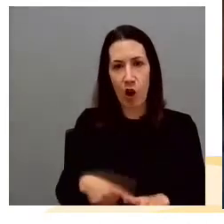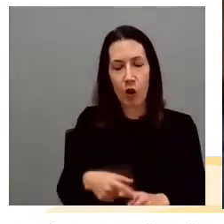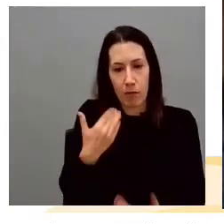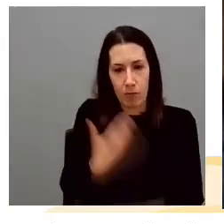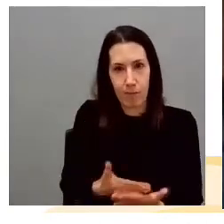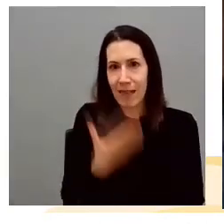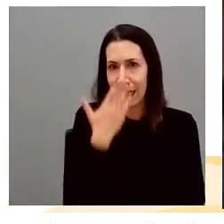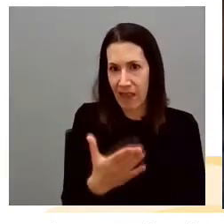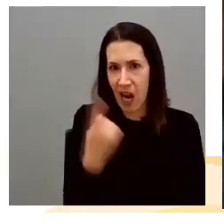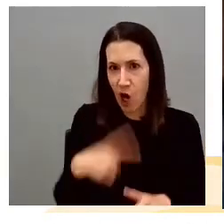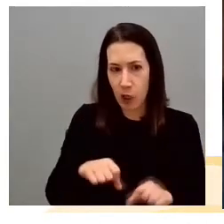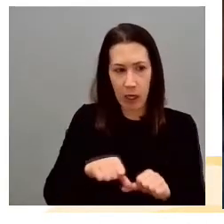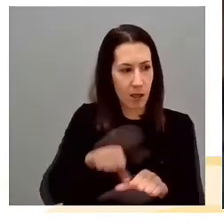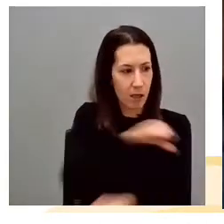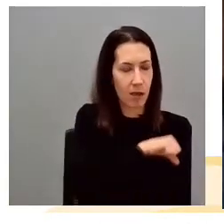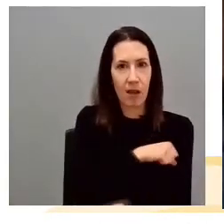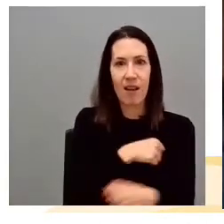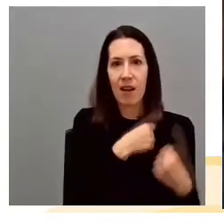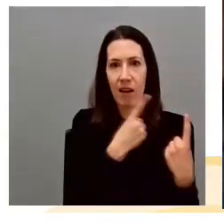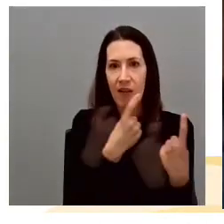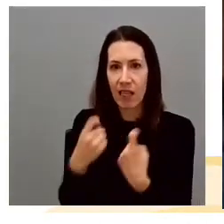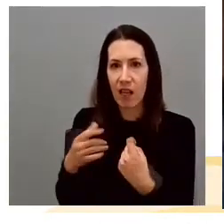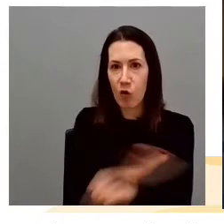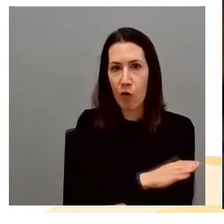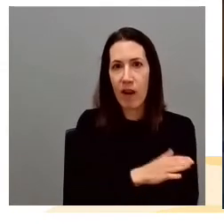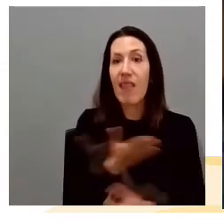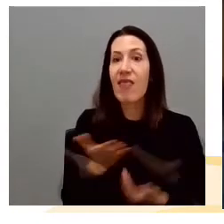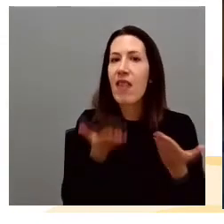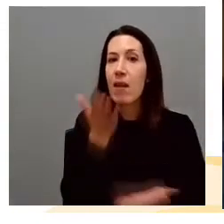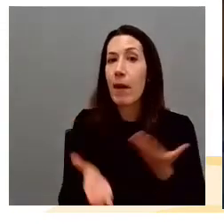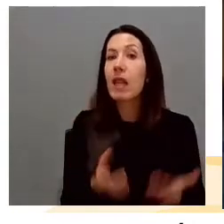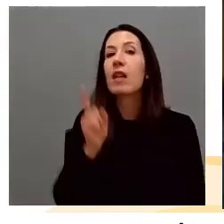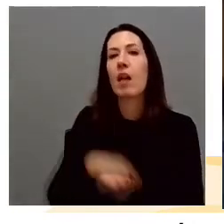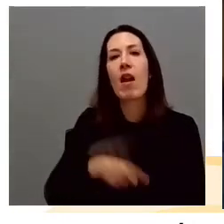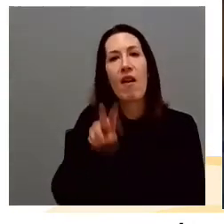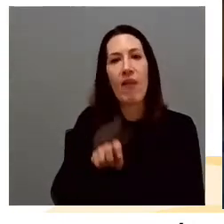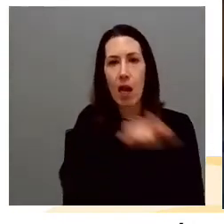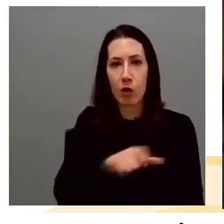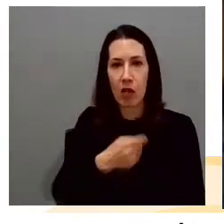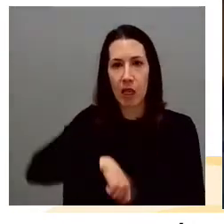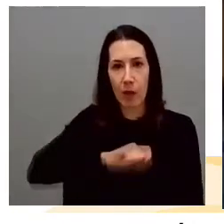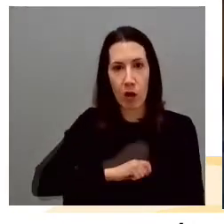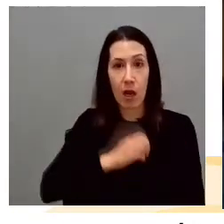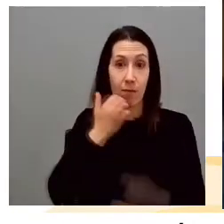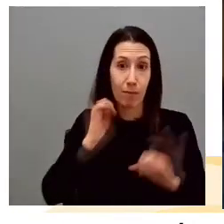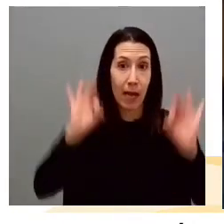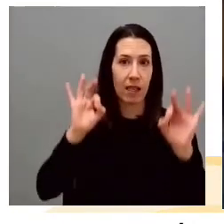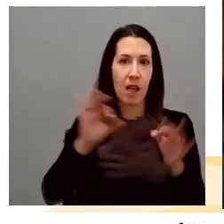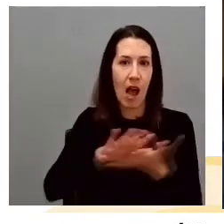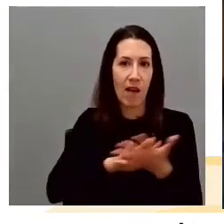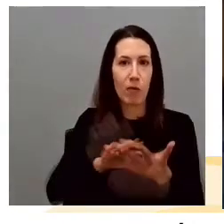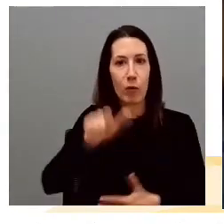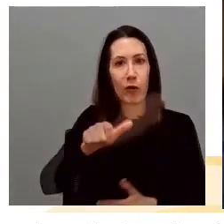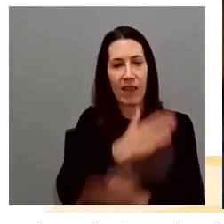altura en absoluto de las demandas y de lo que merecen la ciudadanía española, en este caso la ciudadanía con